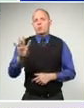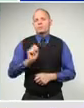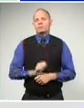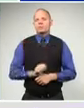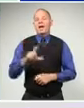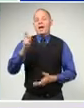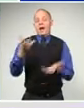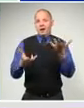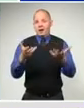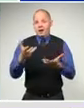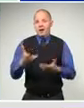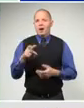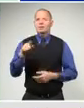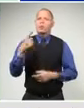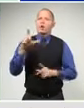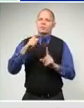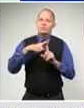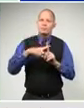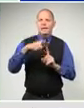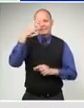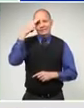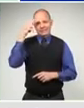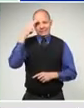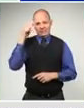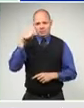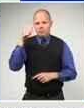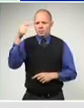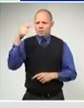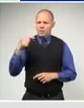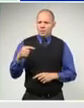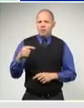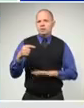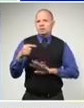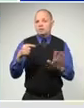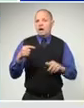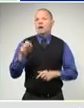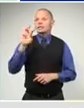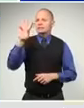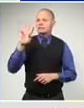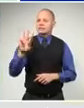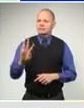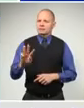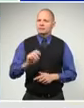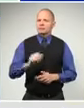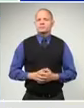Candelaria, Caimito y San Antonio de los Baños con 3 cada uno,